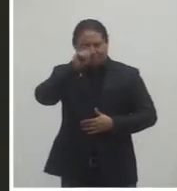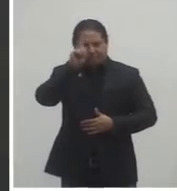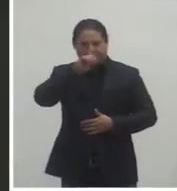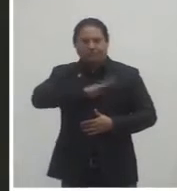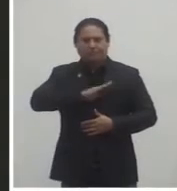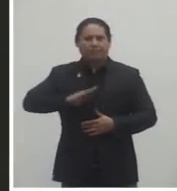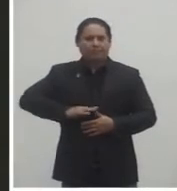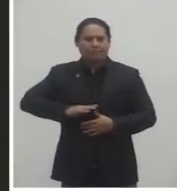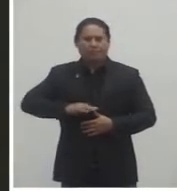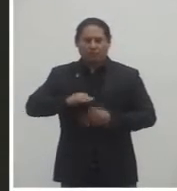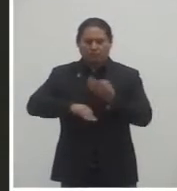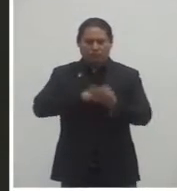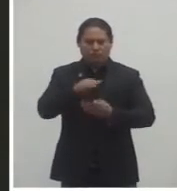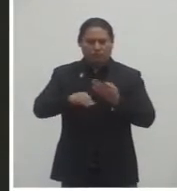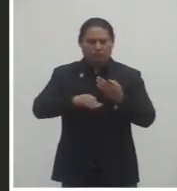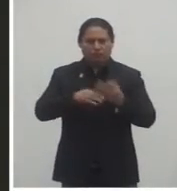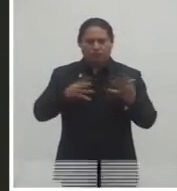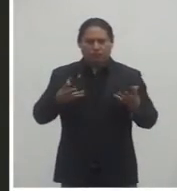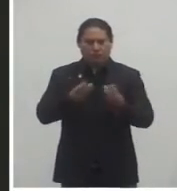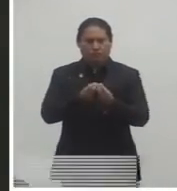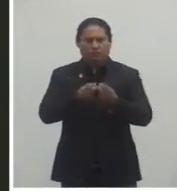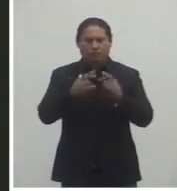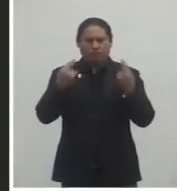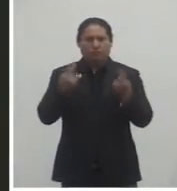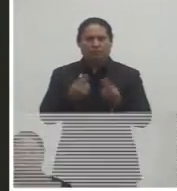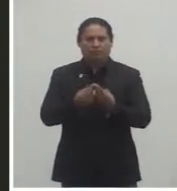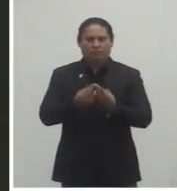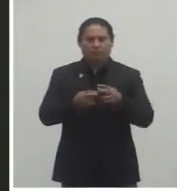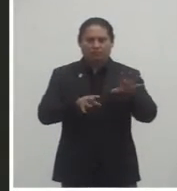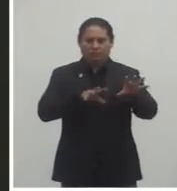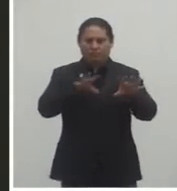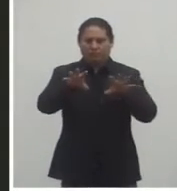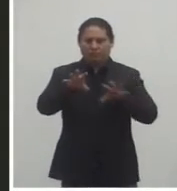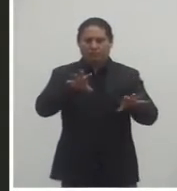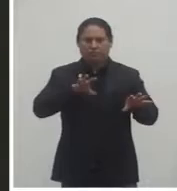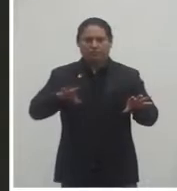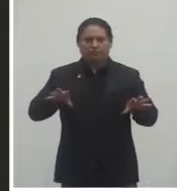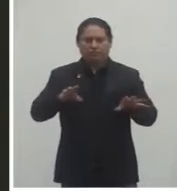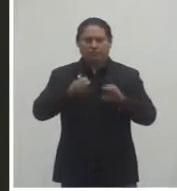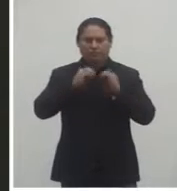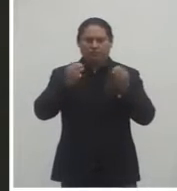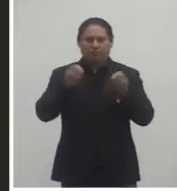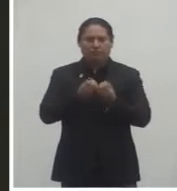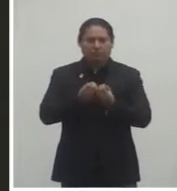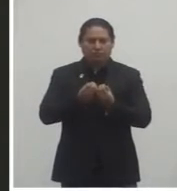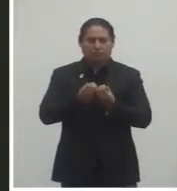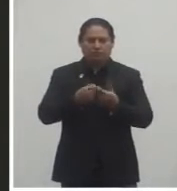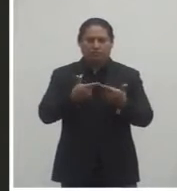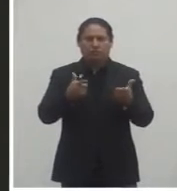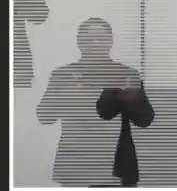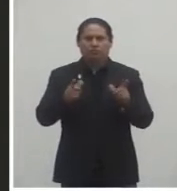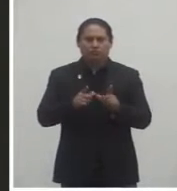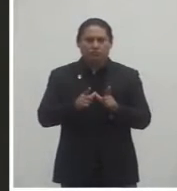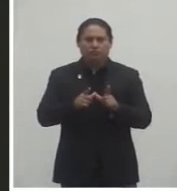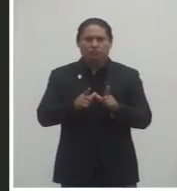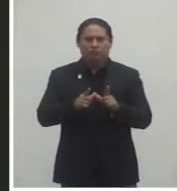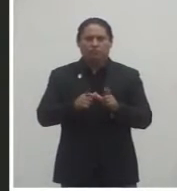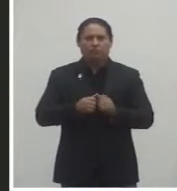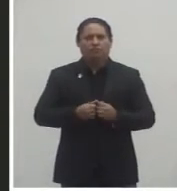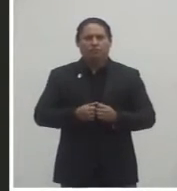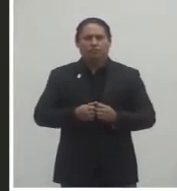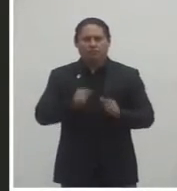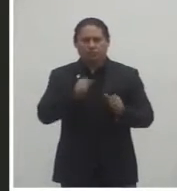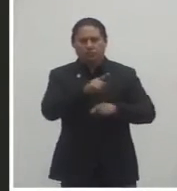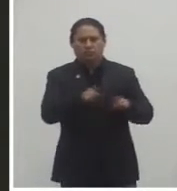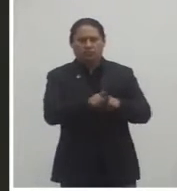todas las fuerzas políticas estuvieron reunidos, sectores, organizaciones, grupos de la sociedad civil de